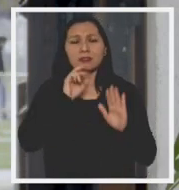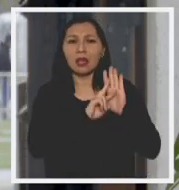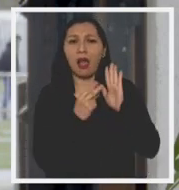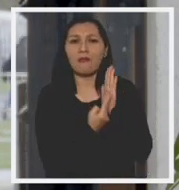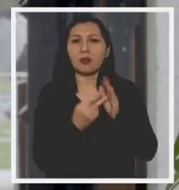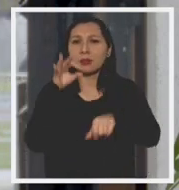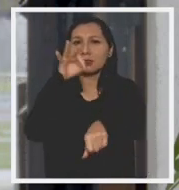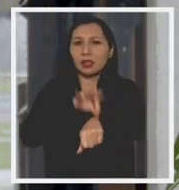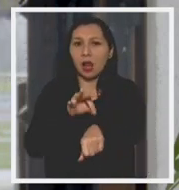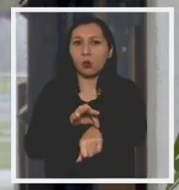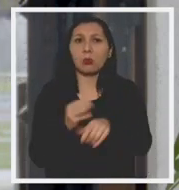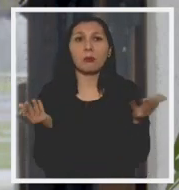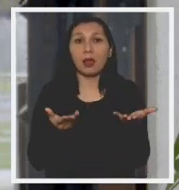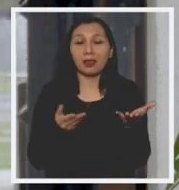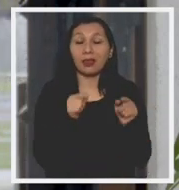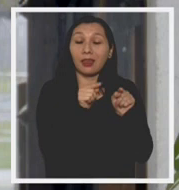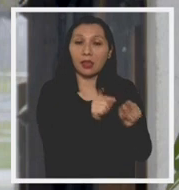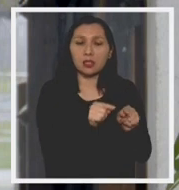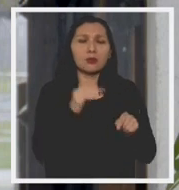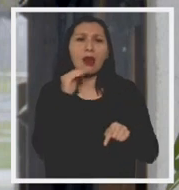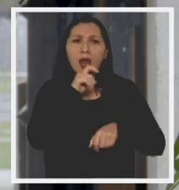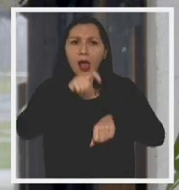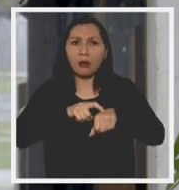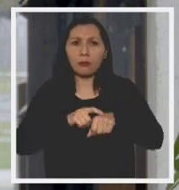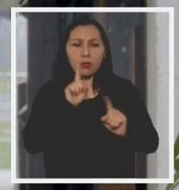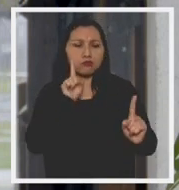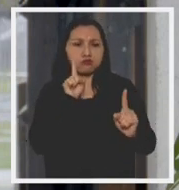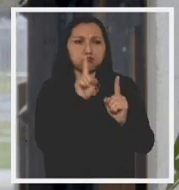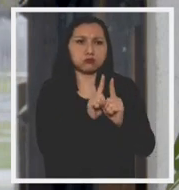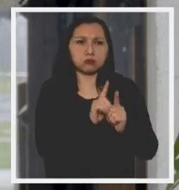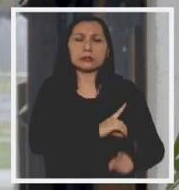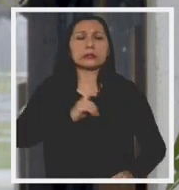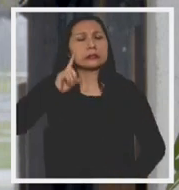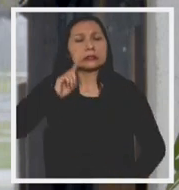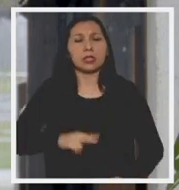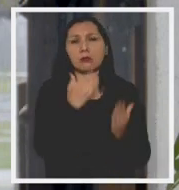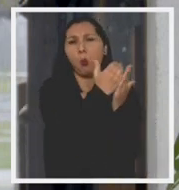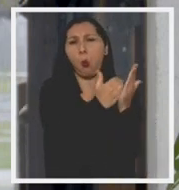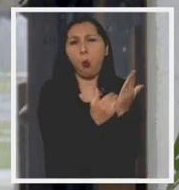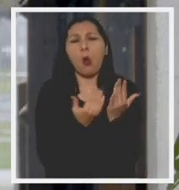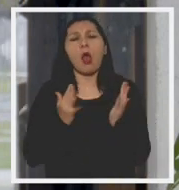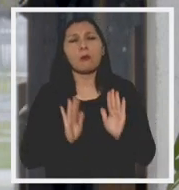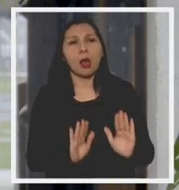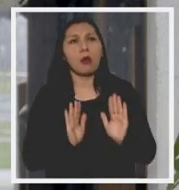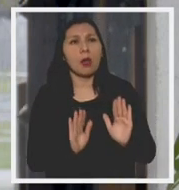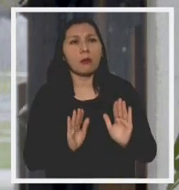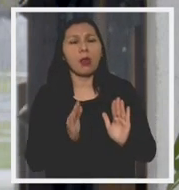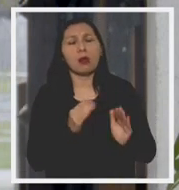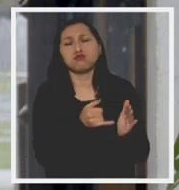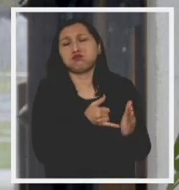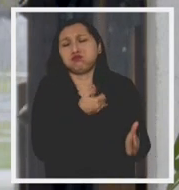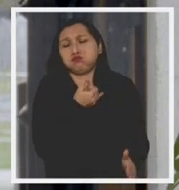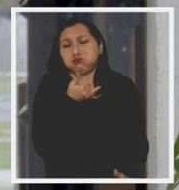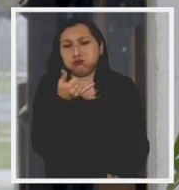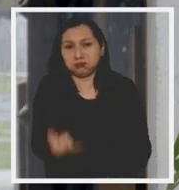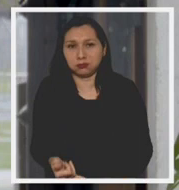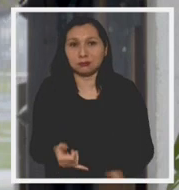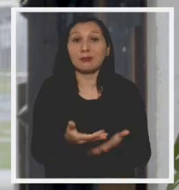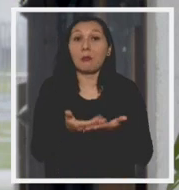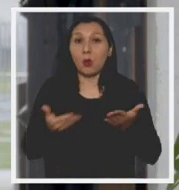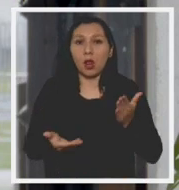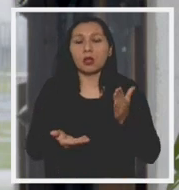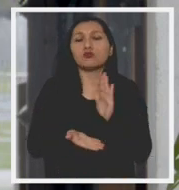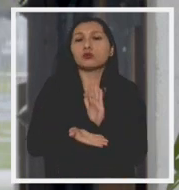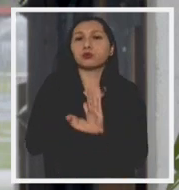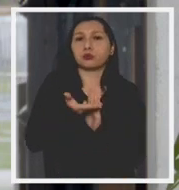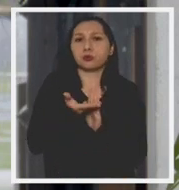a la salud, para que ésta sea oportuna, digna y sin listas de espera eternas. Por eso aumentamos